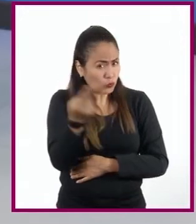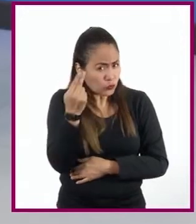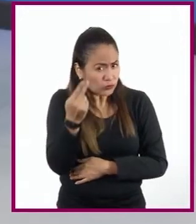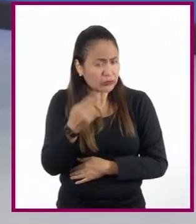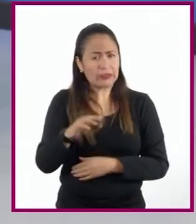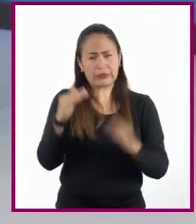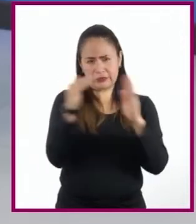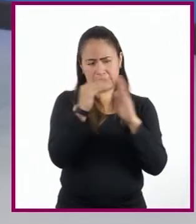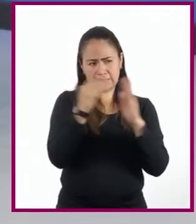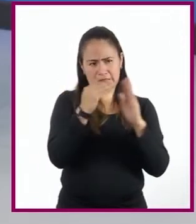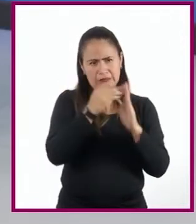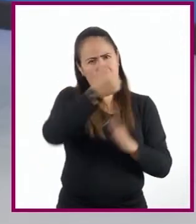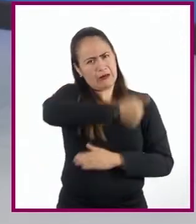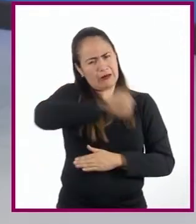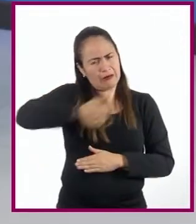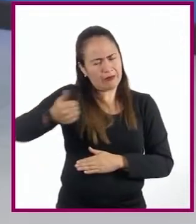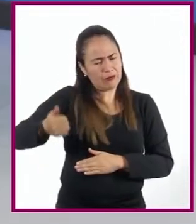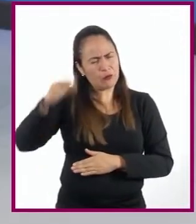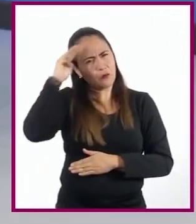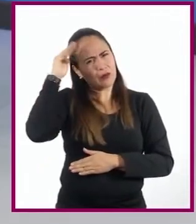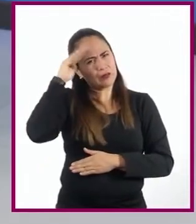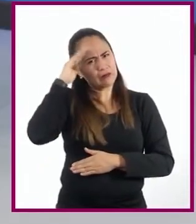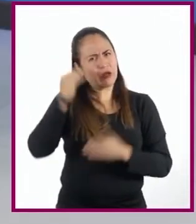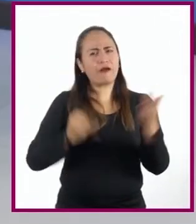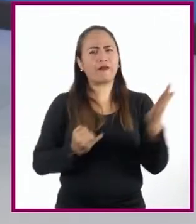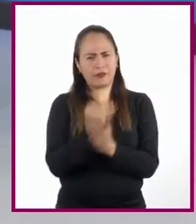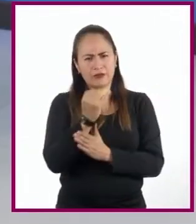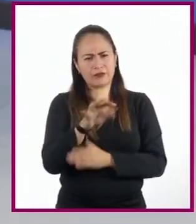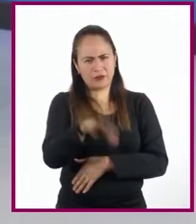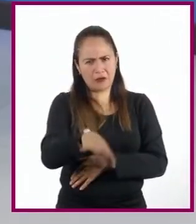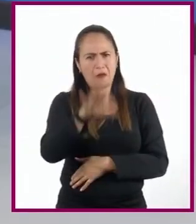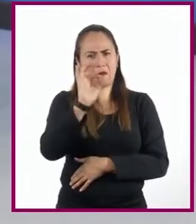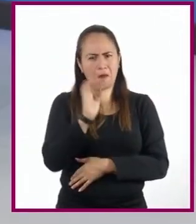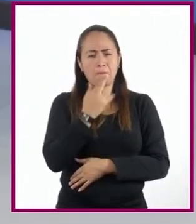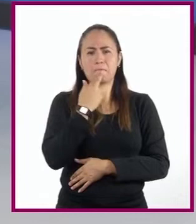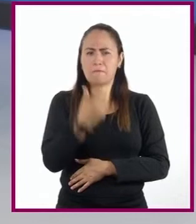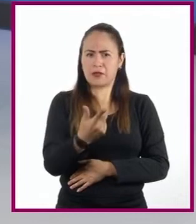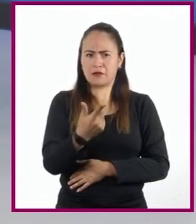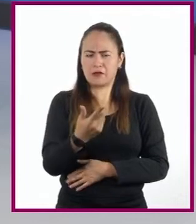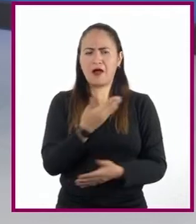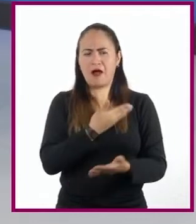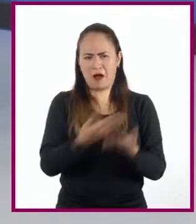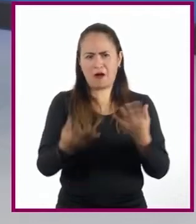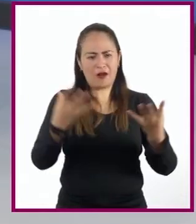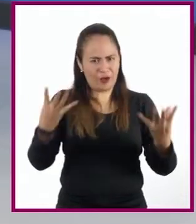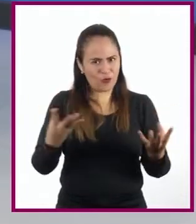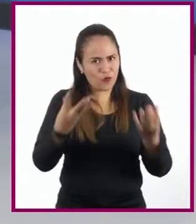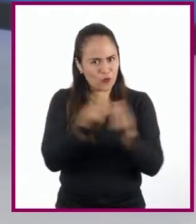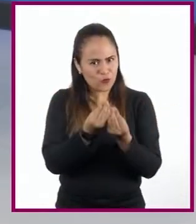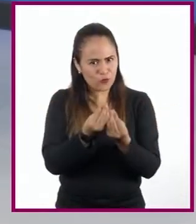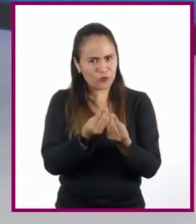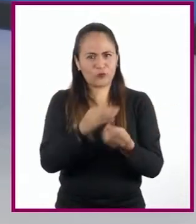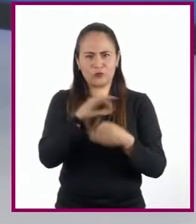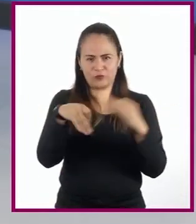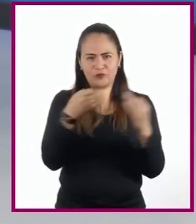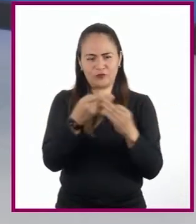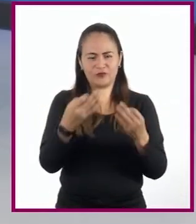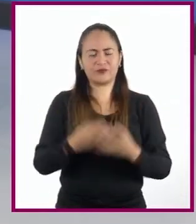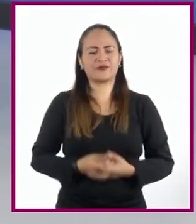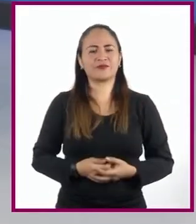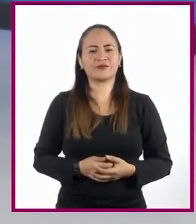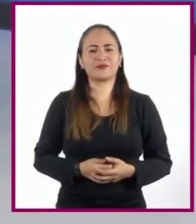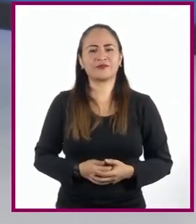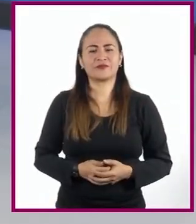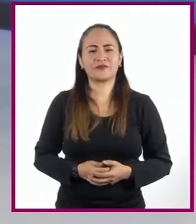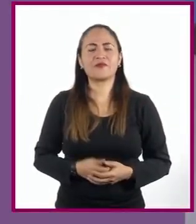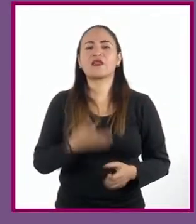en casa pensaron y determinaron como la mejor opción. Hagámoslo juntos y juntas. De acuerdo con lo